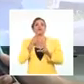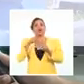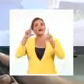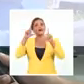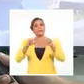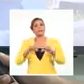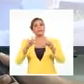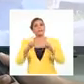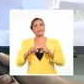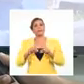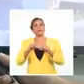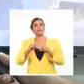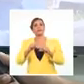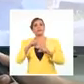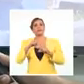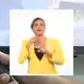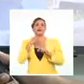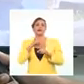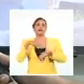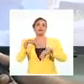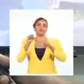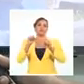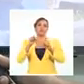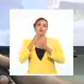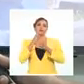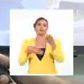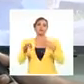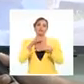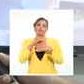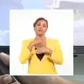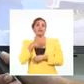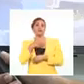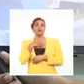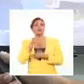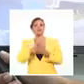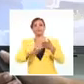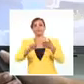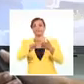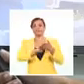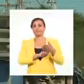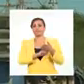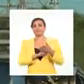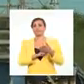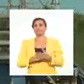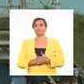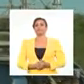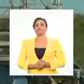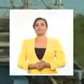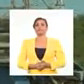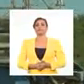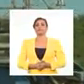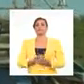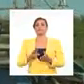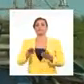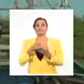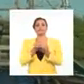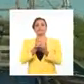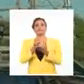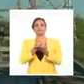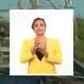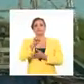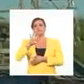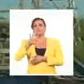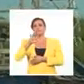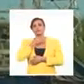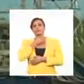disminuyó la capacidad de generación por encima ya de lo que ya teníamos con estos dos elementos coincidentes. El miércoles 25 de